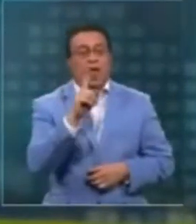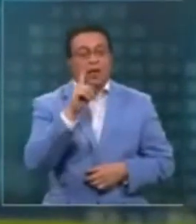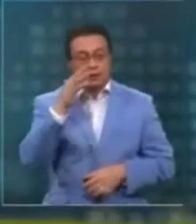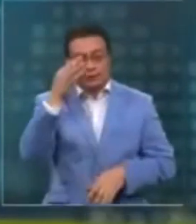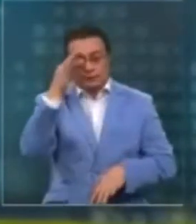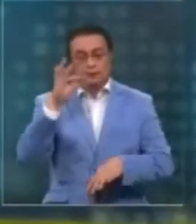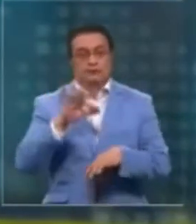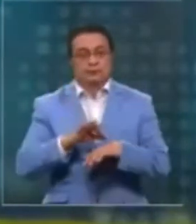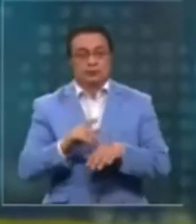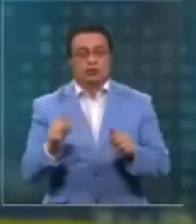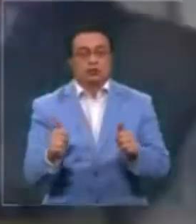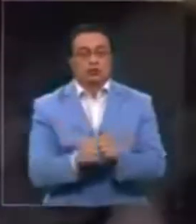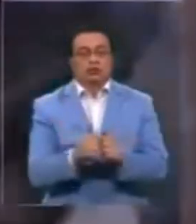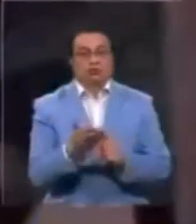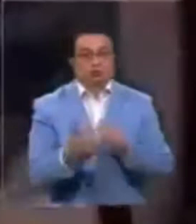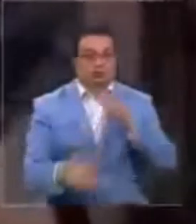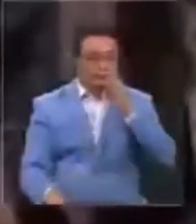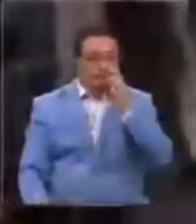esta patología.